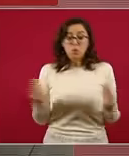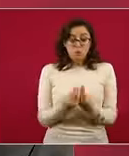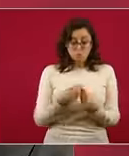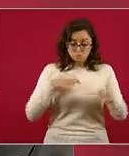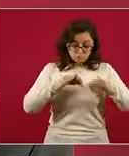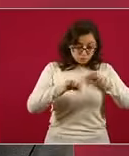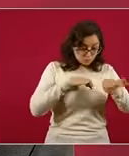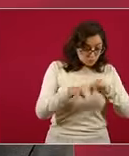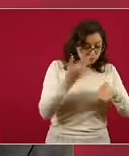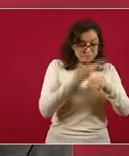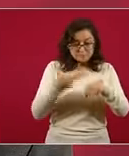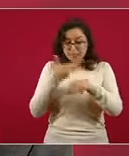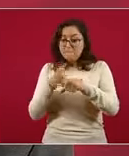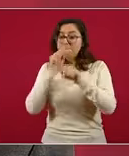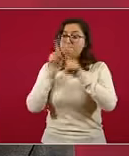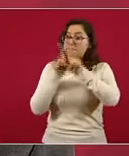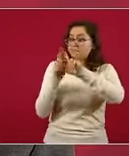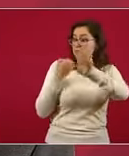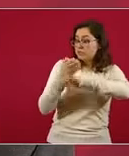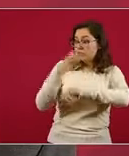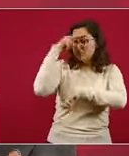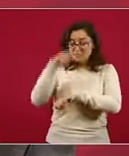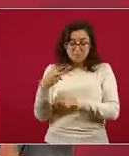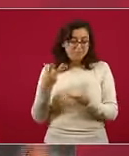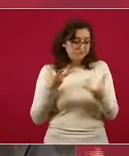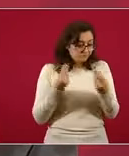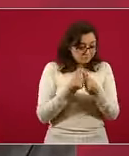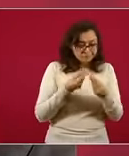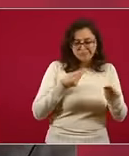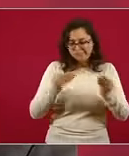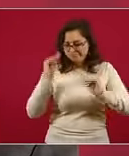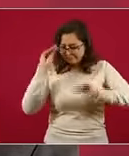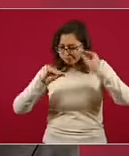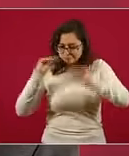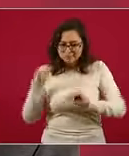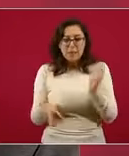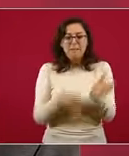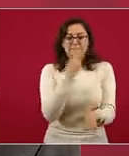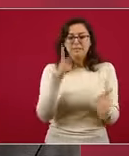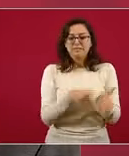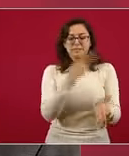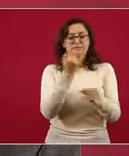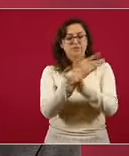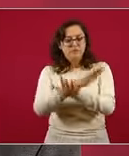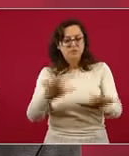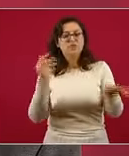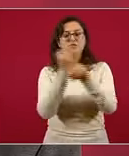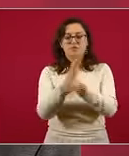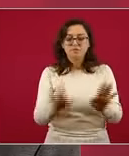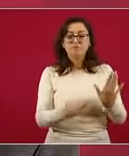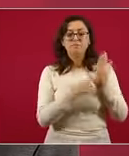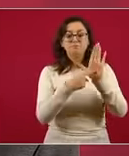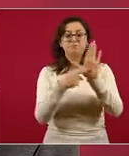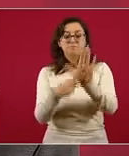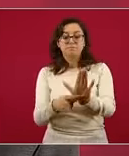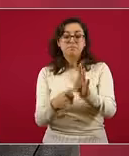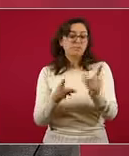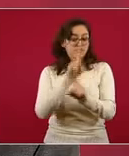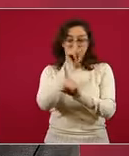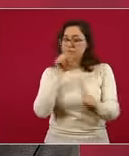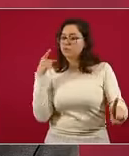con el Gobierno del Estado de México. Hemos presentado periódicamente aquí los avances y los objetivos son